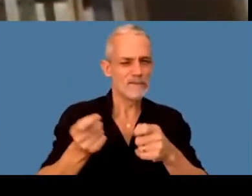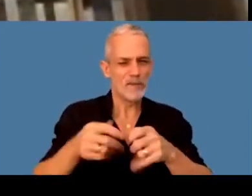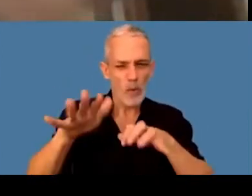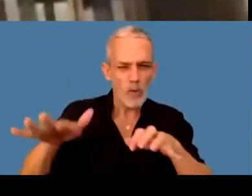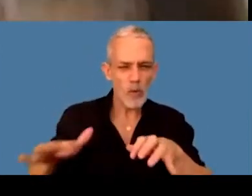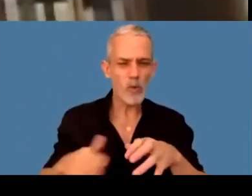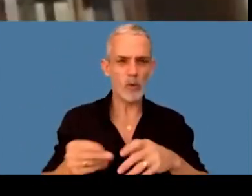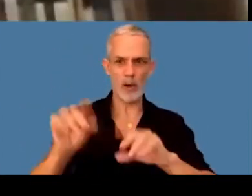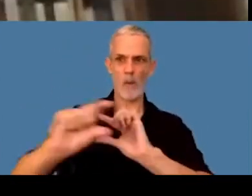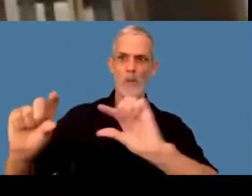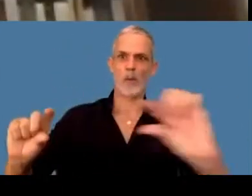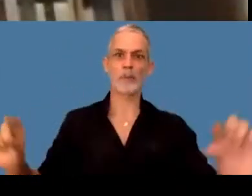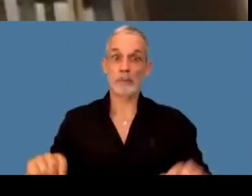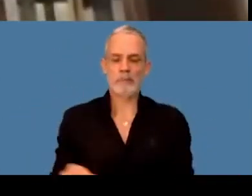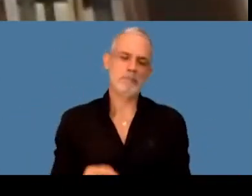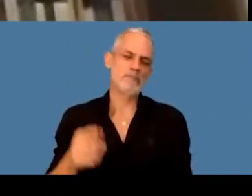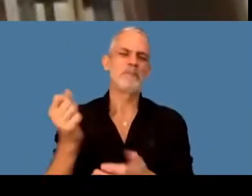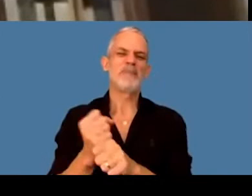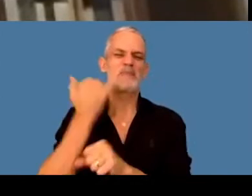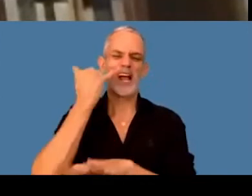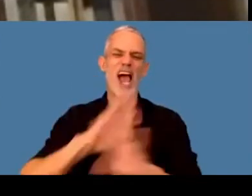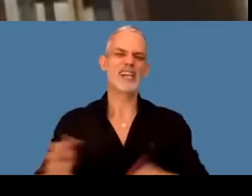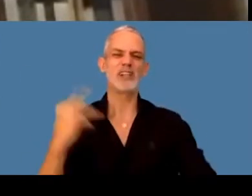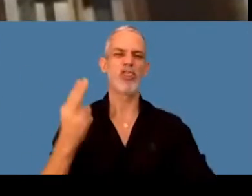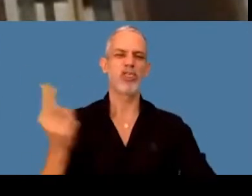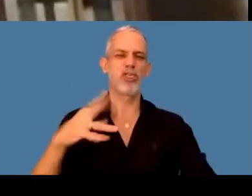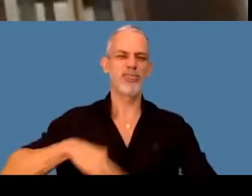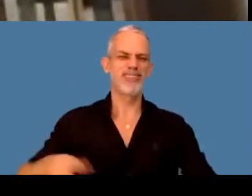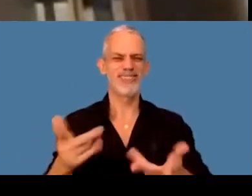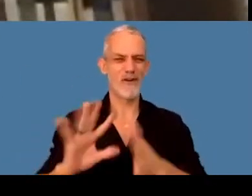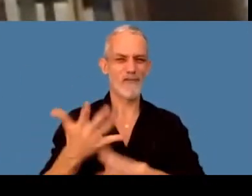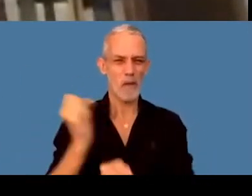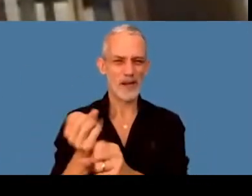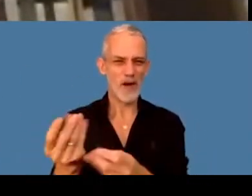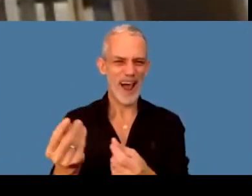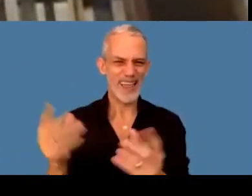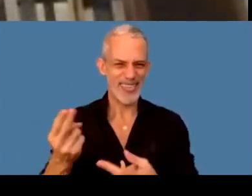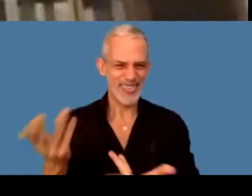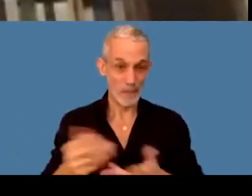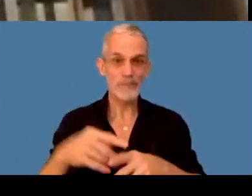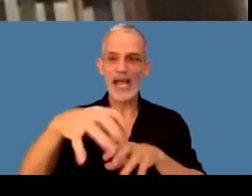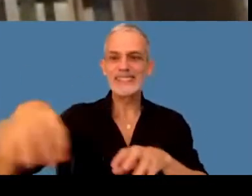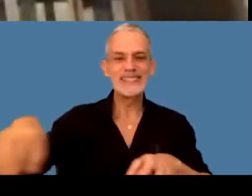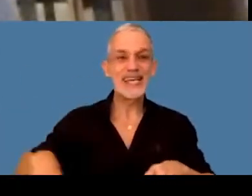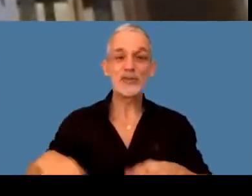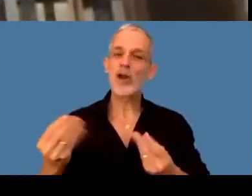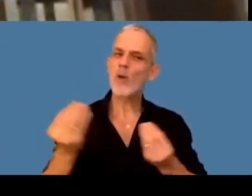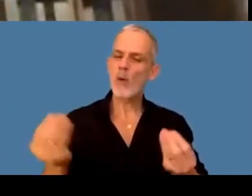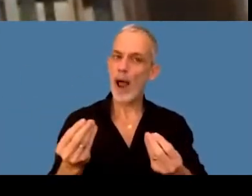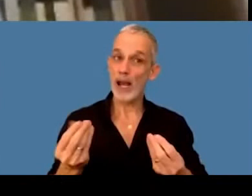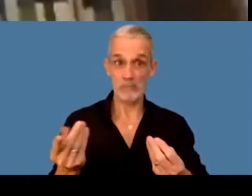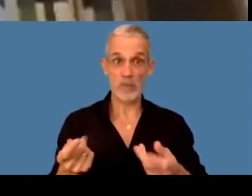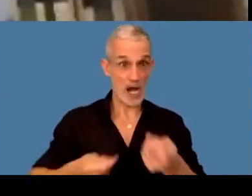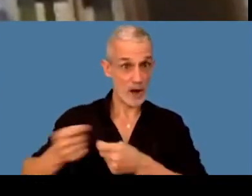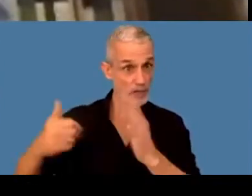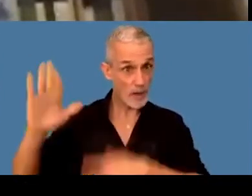a hacer que los trabajadores y las trabajadoras estén en peores condiciones. ¿Qué sectores negocian? Algunos sectores negocian más y otros